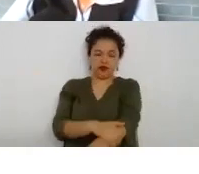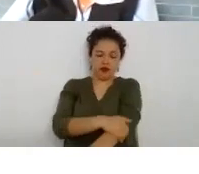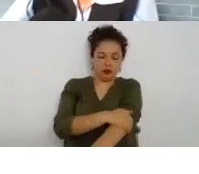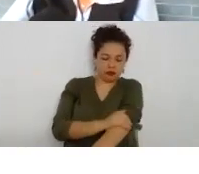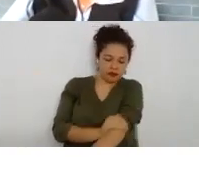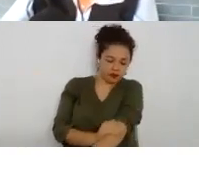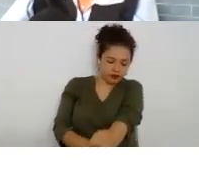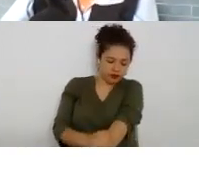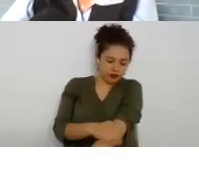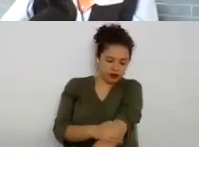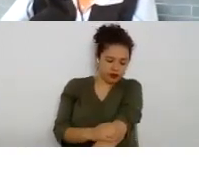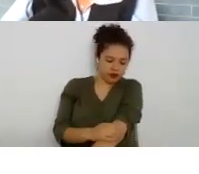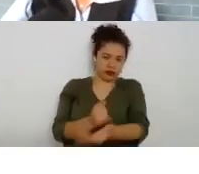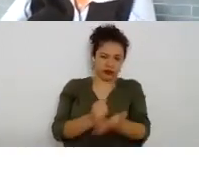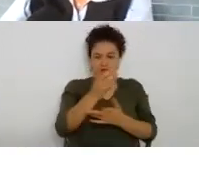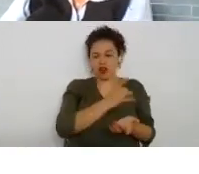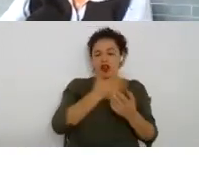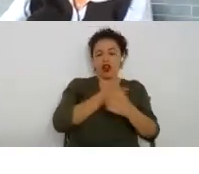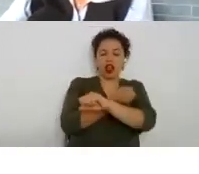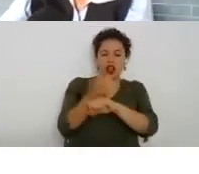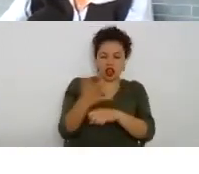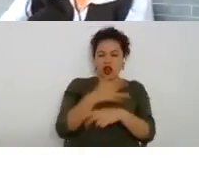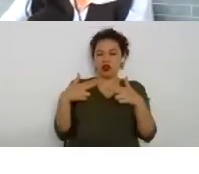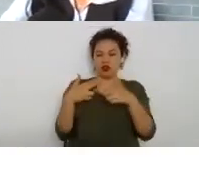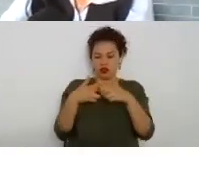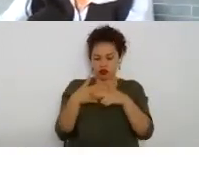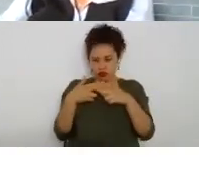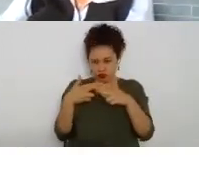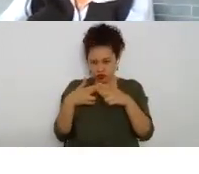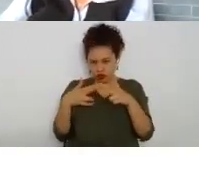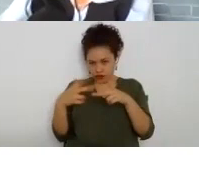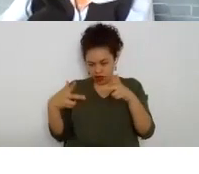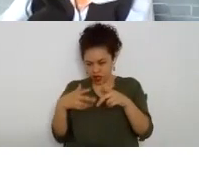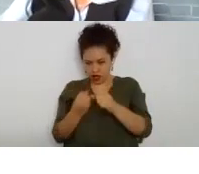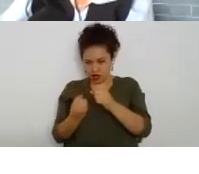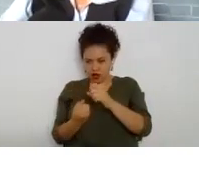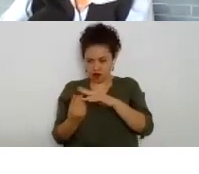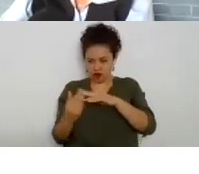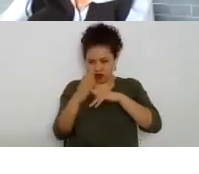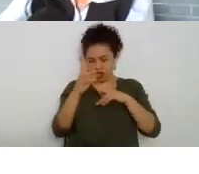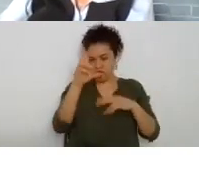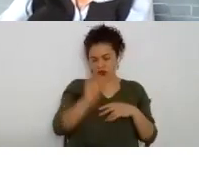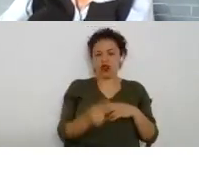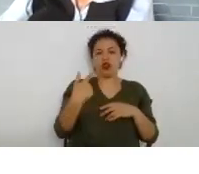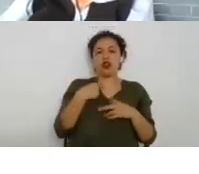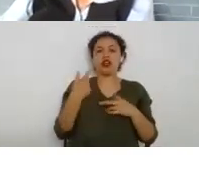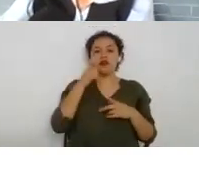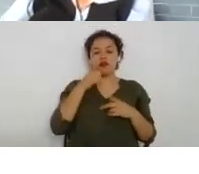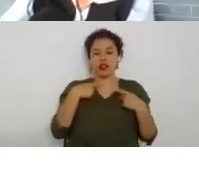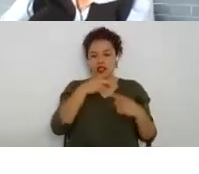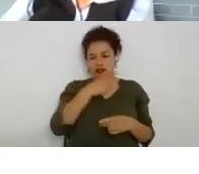independientemente de que solo ha sido una hemorragia, una fractura no expuesta y demás, siempre que yo vaya a mover a una víctima, voy a considerar